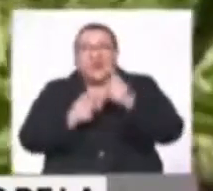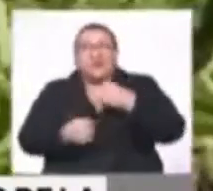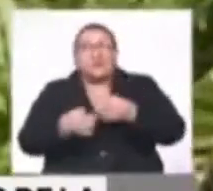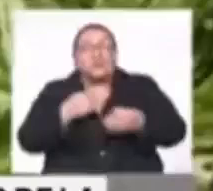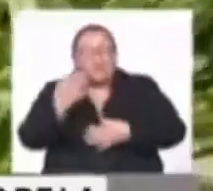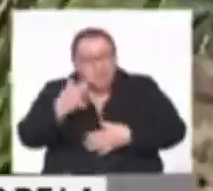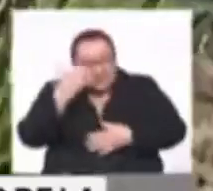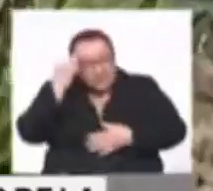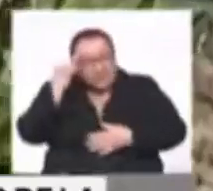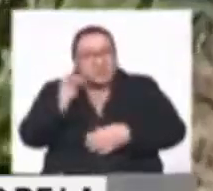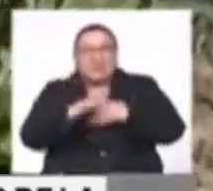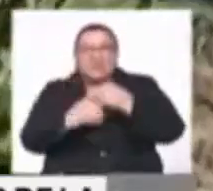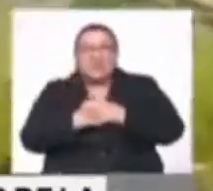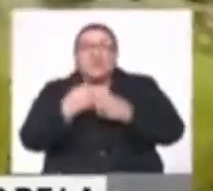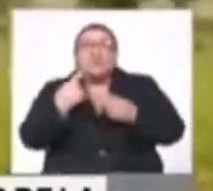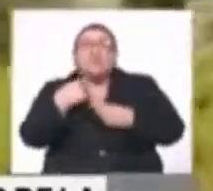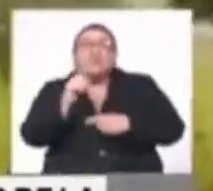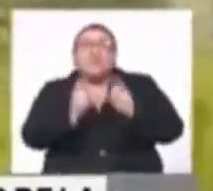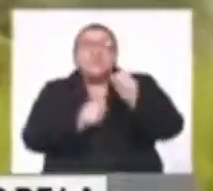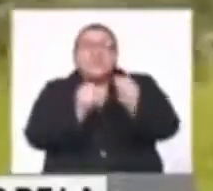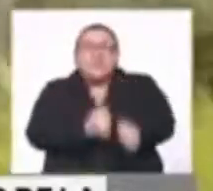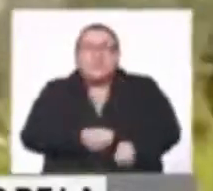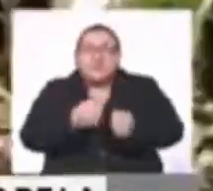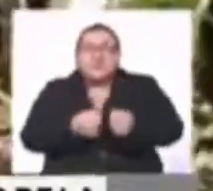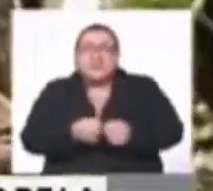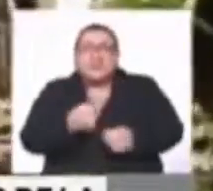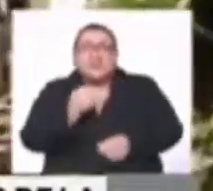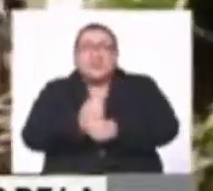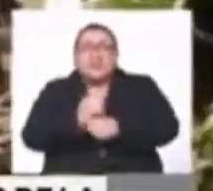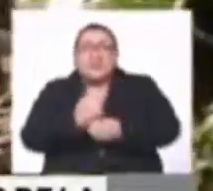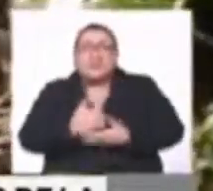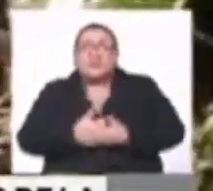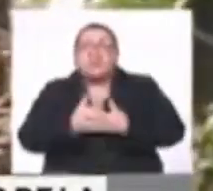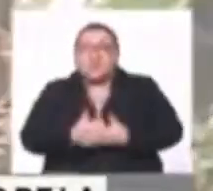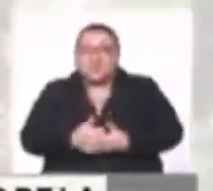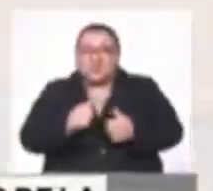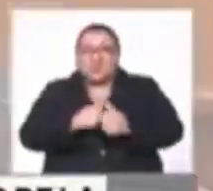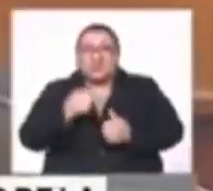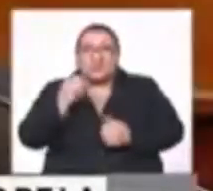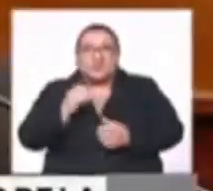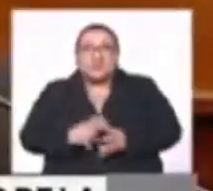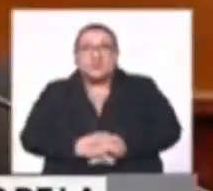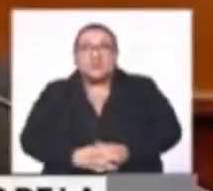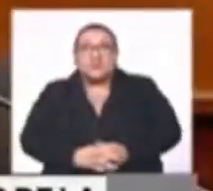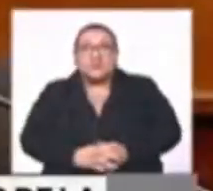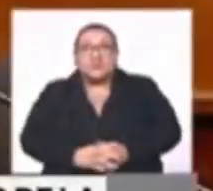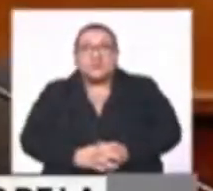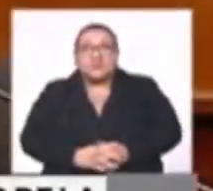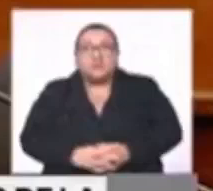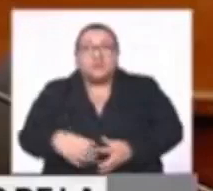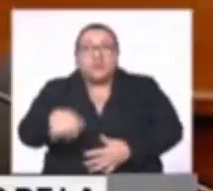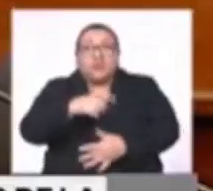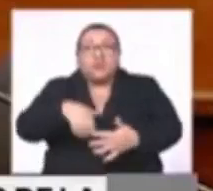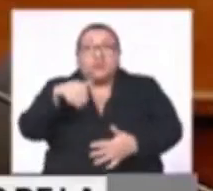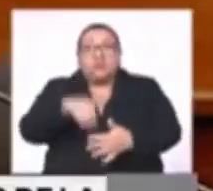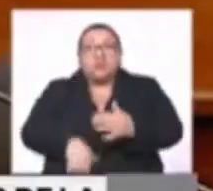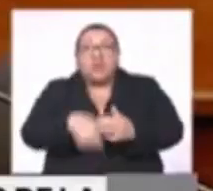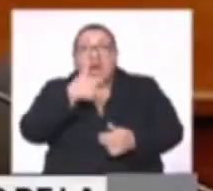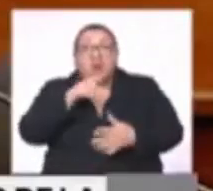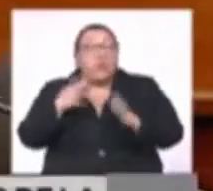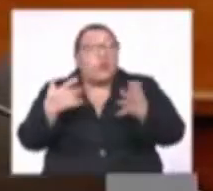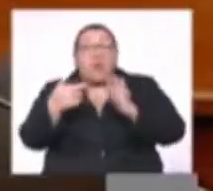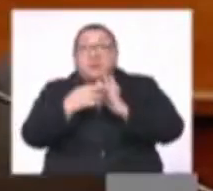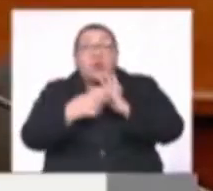su postura a favor de los miles de productores agrarios que se verán beneficiados con esta iniciativa. Pozos de agua. No hay un programa